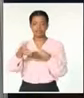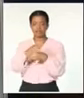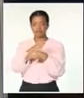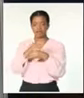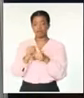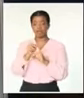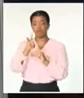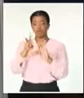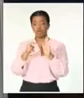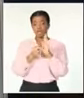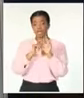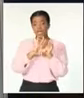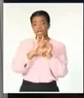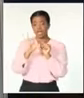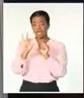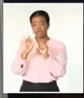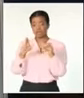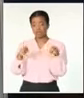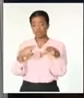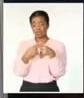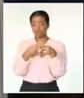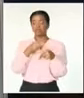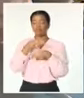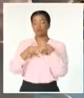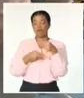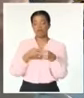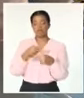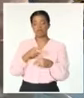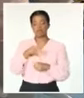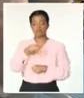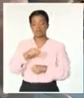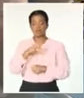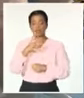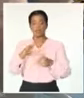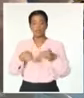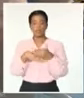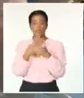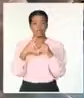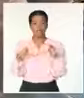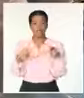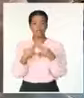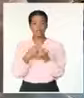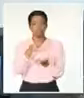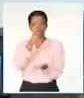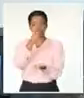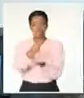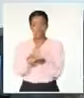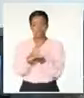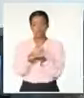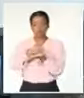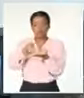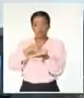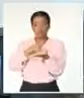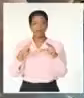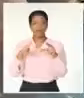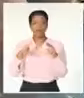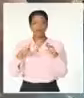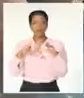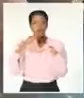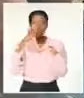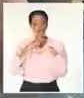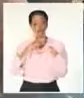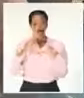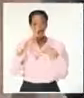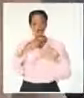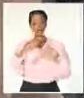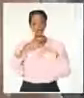2.500 citas se concertaron y se hacen efectivas en las dos jornadas del evento con sede en PAVEXPO. Es importante porque esto